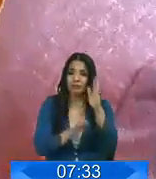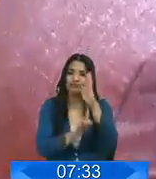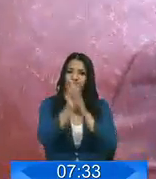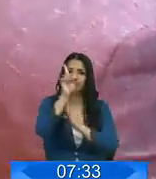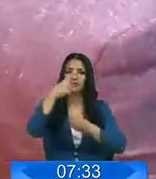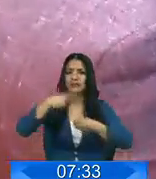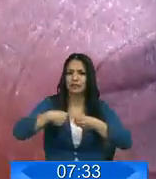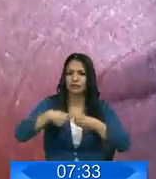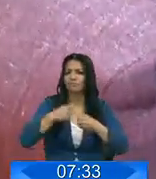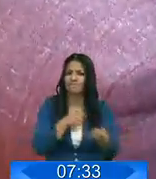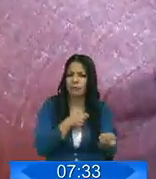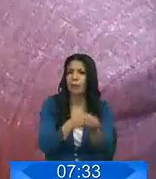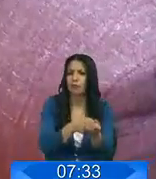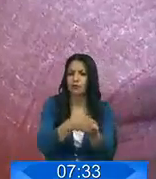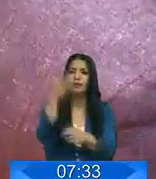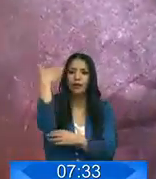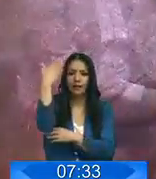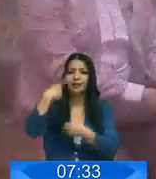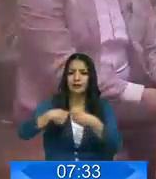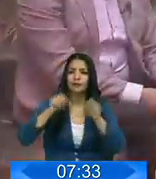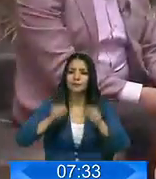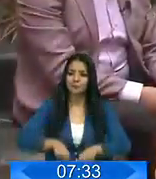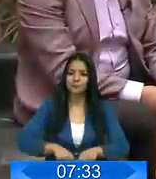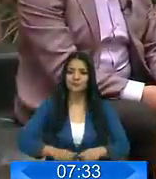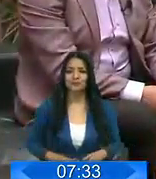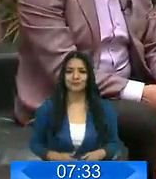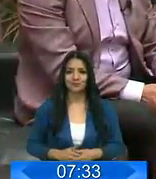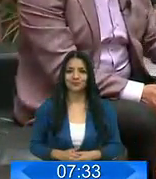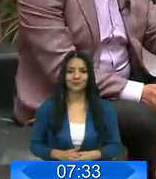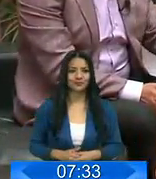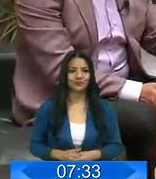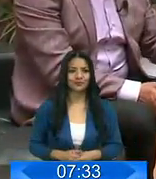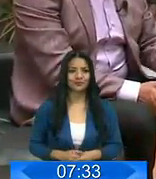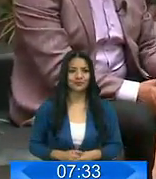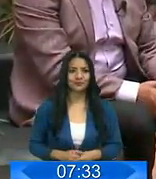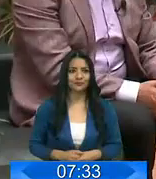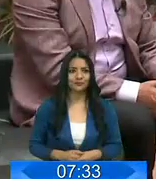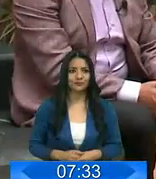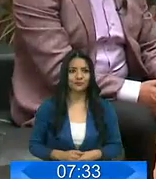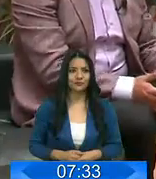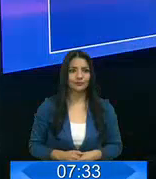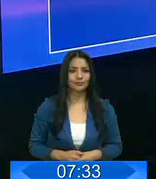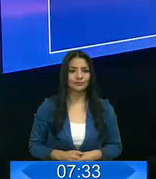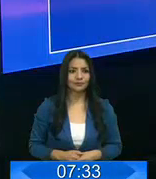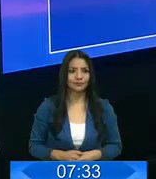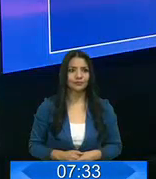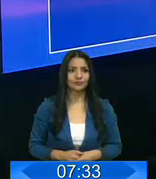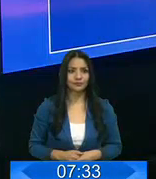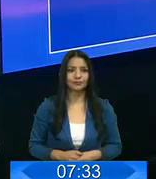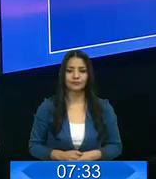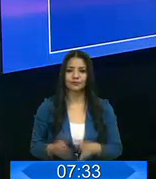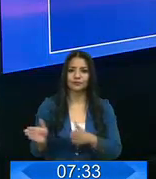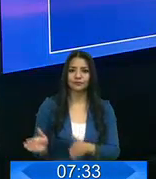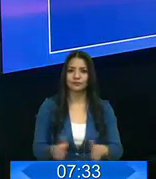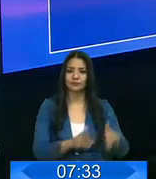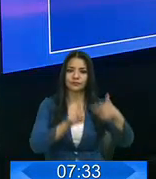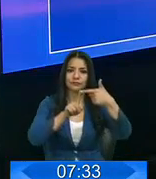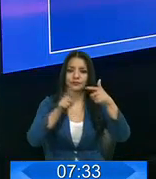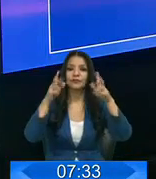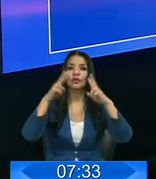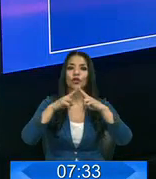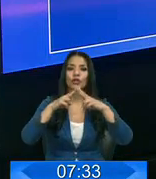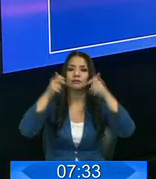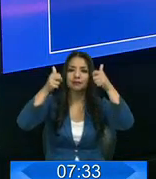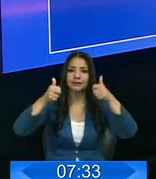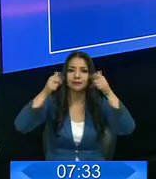quiere contribuir como alcalde de Quito, informó Héctor Romero. Vamos ahora a conocer un poco más de los